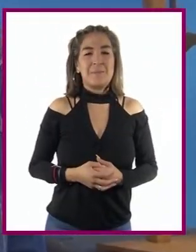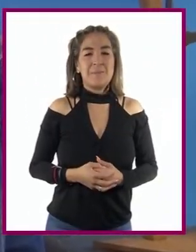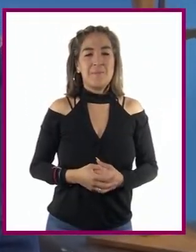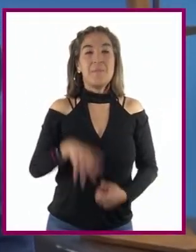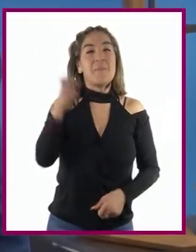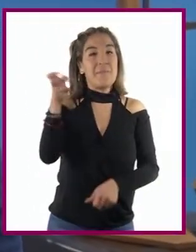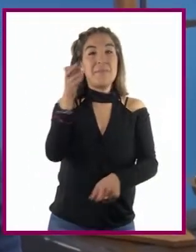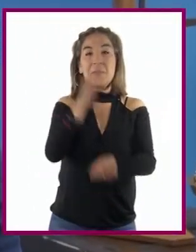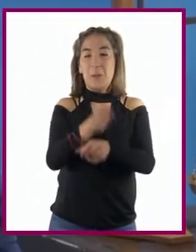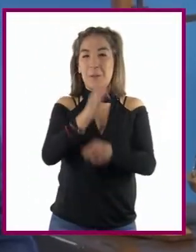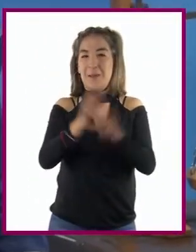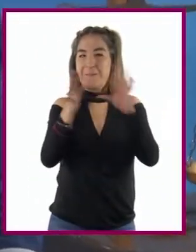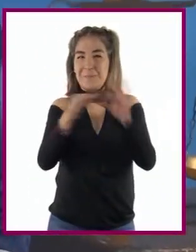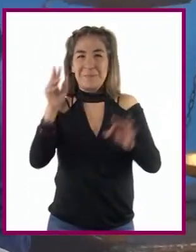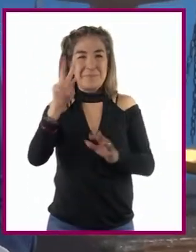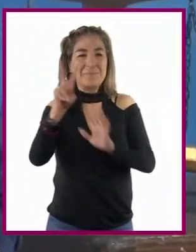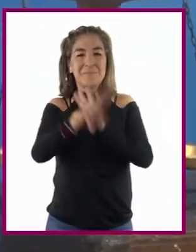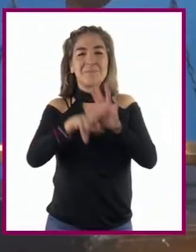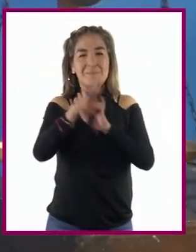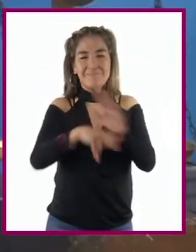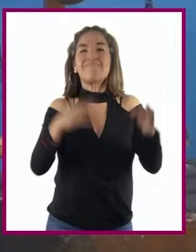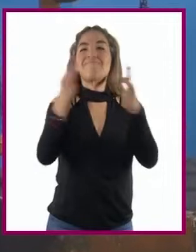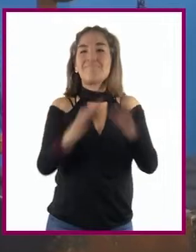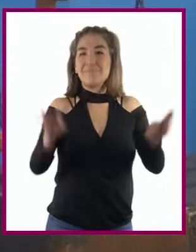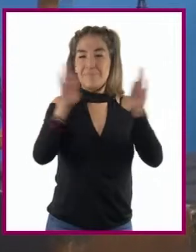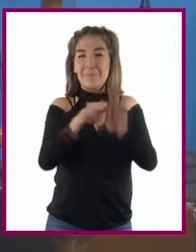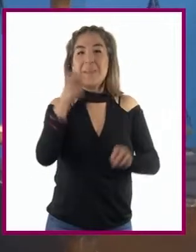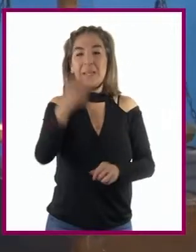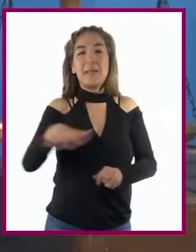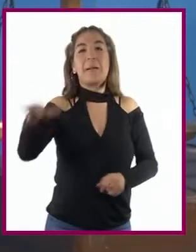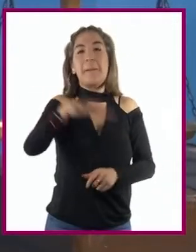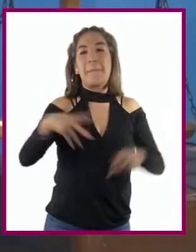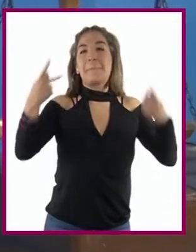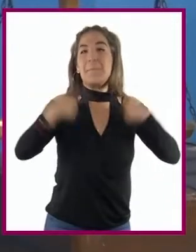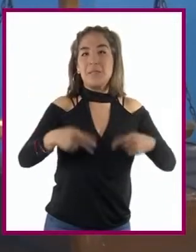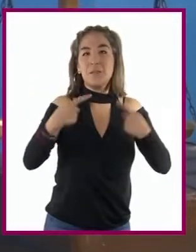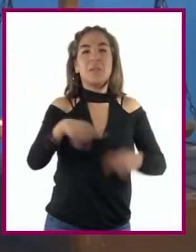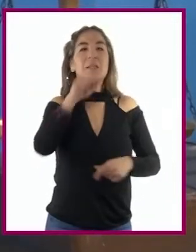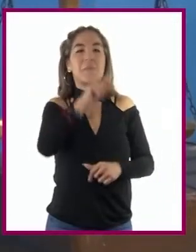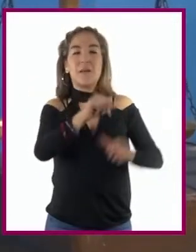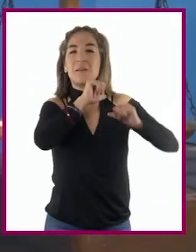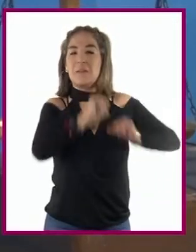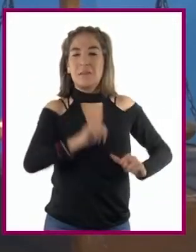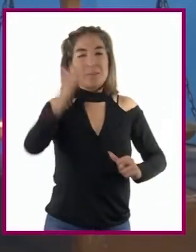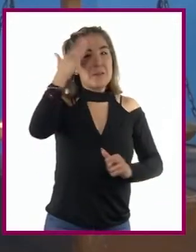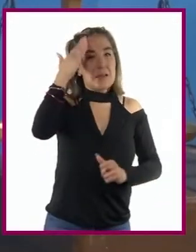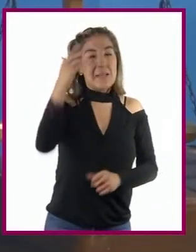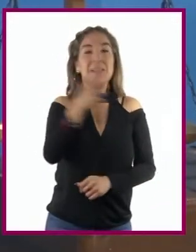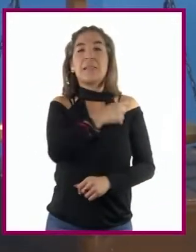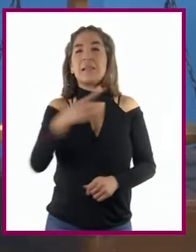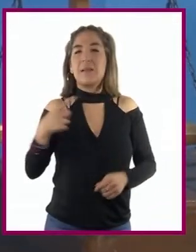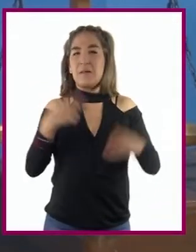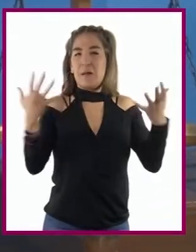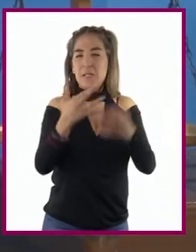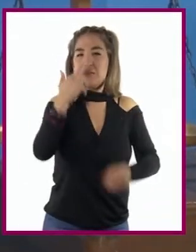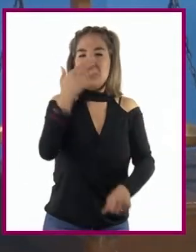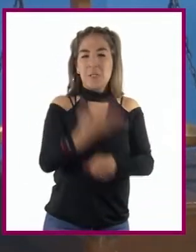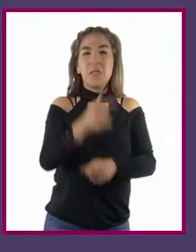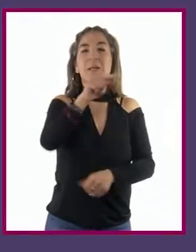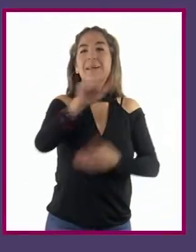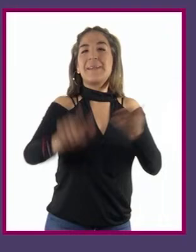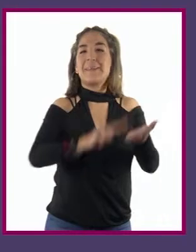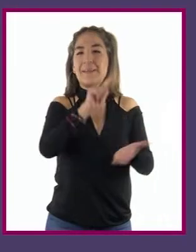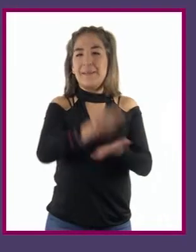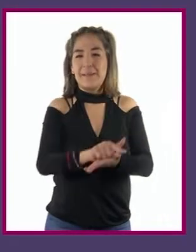Como acabamos de apreciar en el video, es importante que tanto la ciudadanía como las autoridades sepan sujetarse al principio de